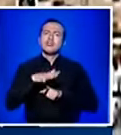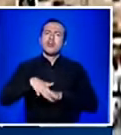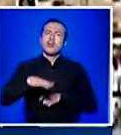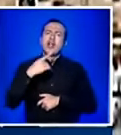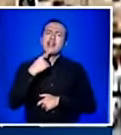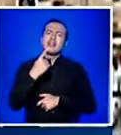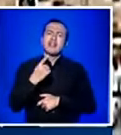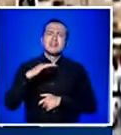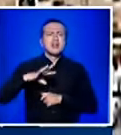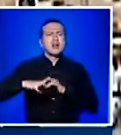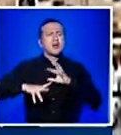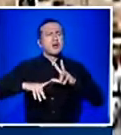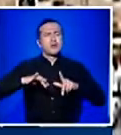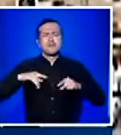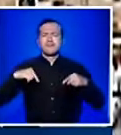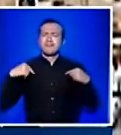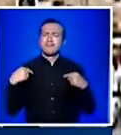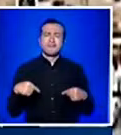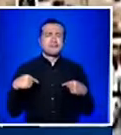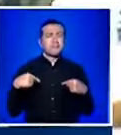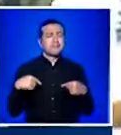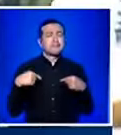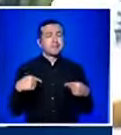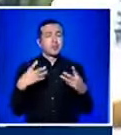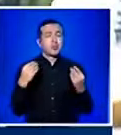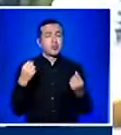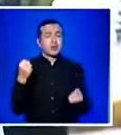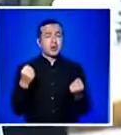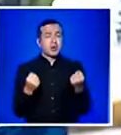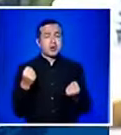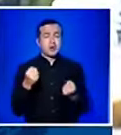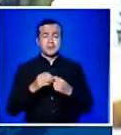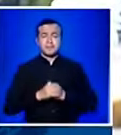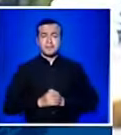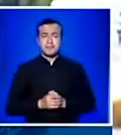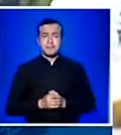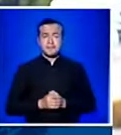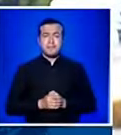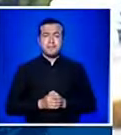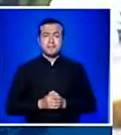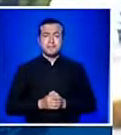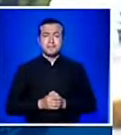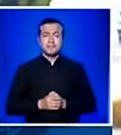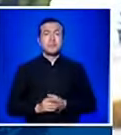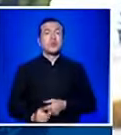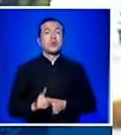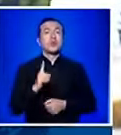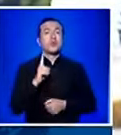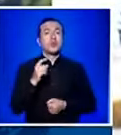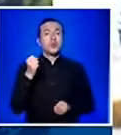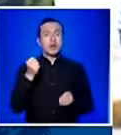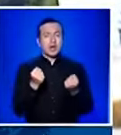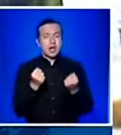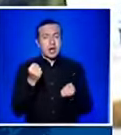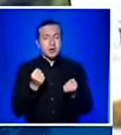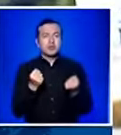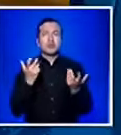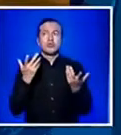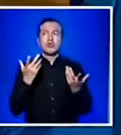que los robos se han hecho recurrentes, sobre todo de carros. Aquí se robaron, a ver, un carro, el cerebro de otro